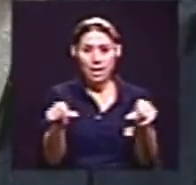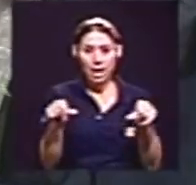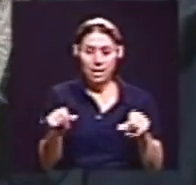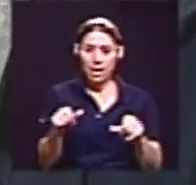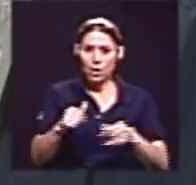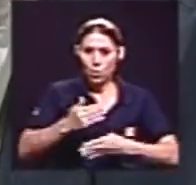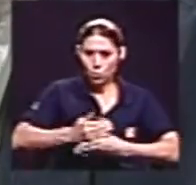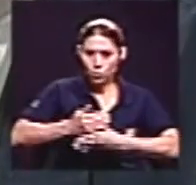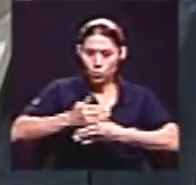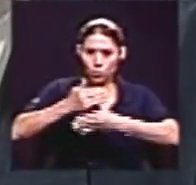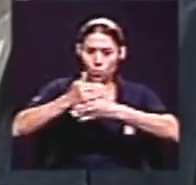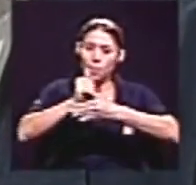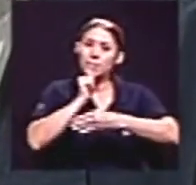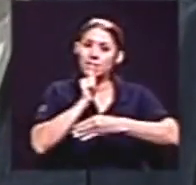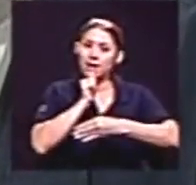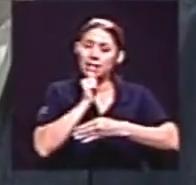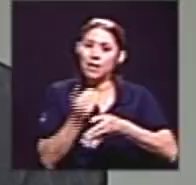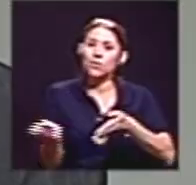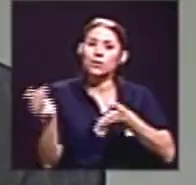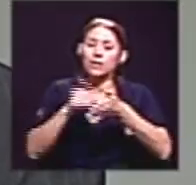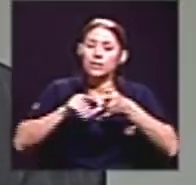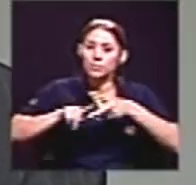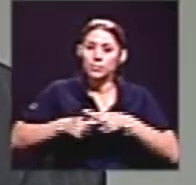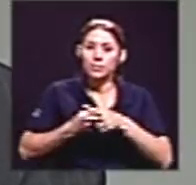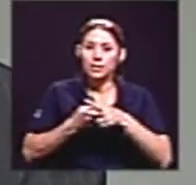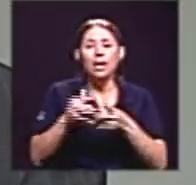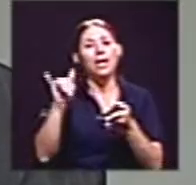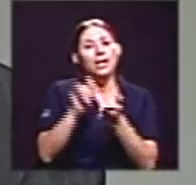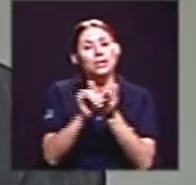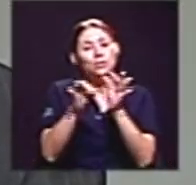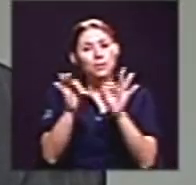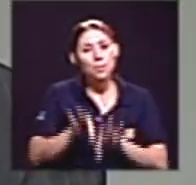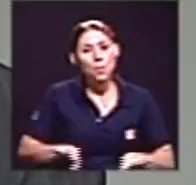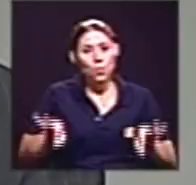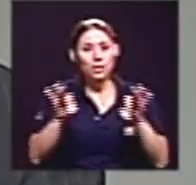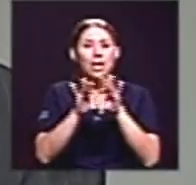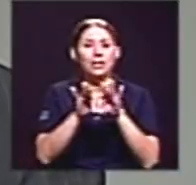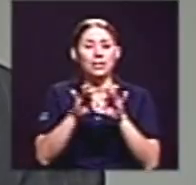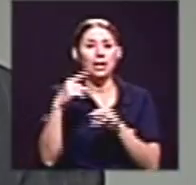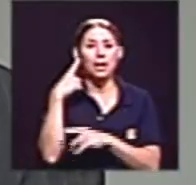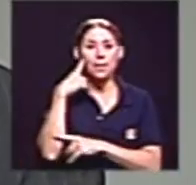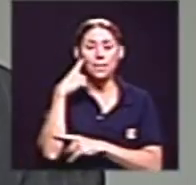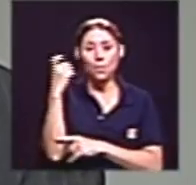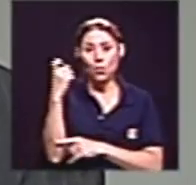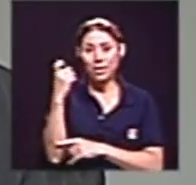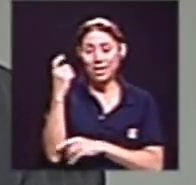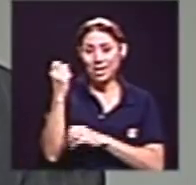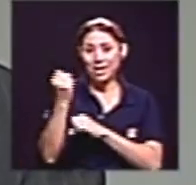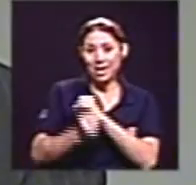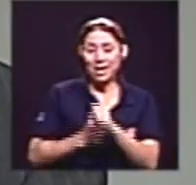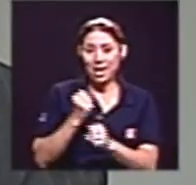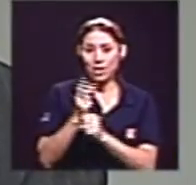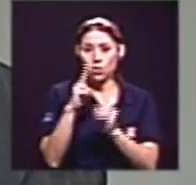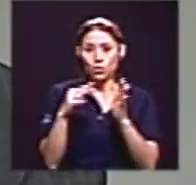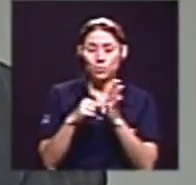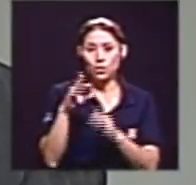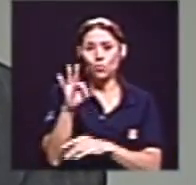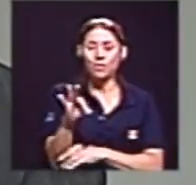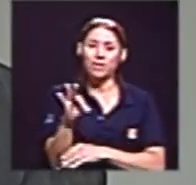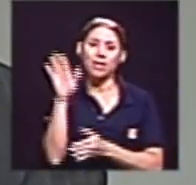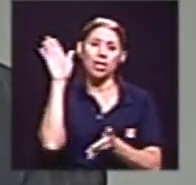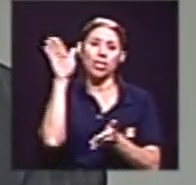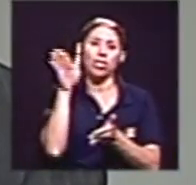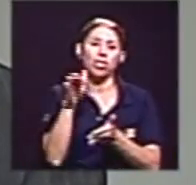a reactivarse. Y eso es importante porque la caída en el sector construcción durante el año 2009 es uno de los